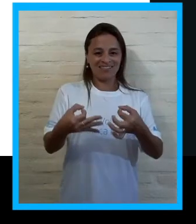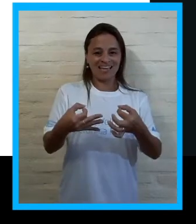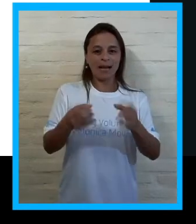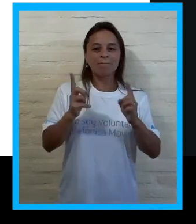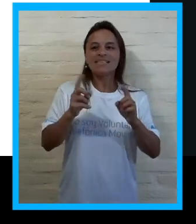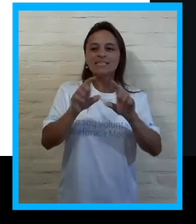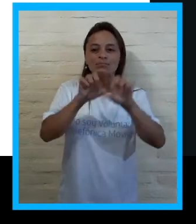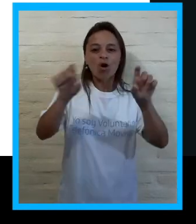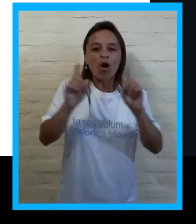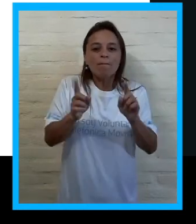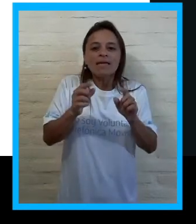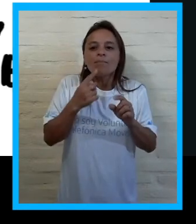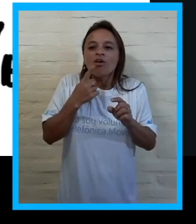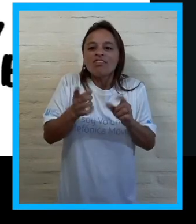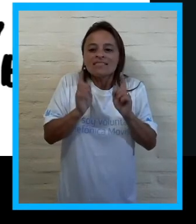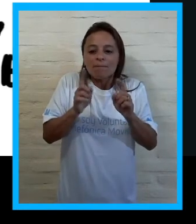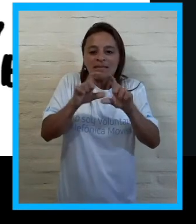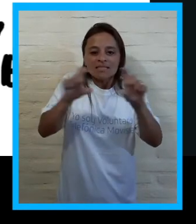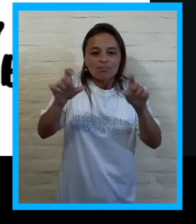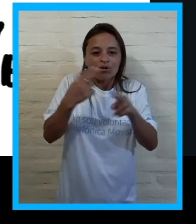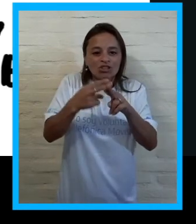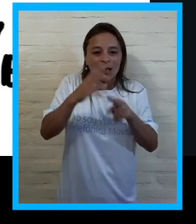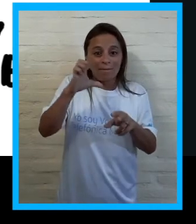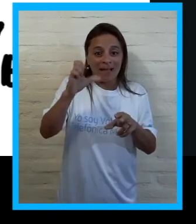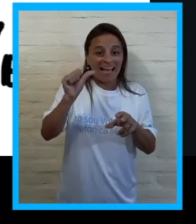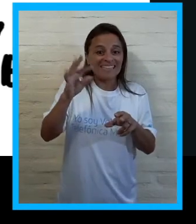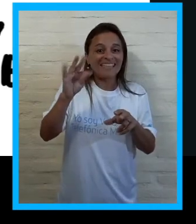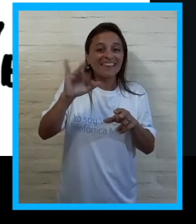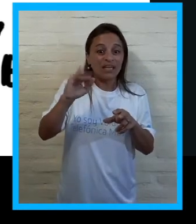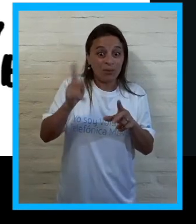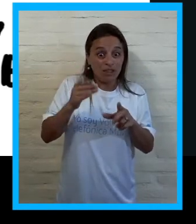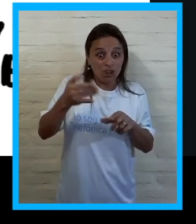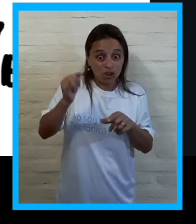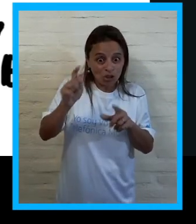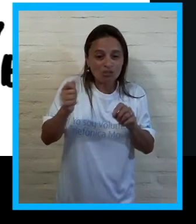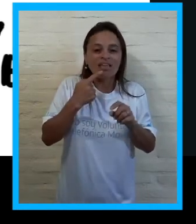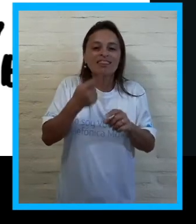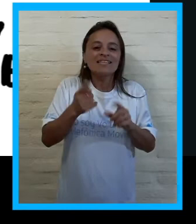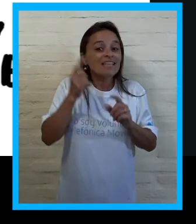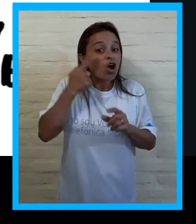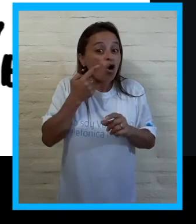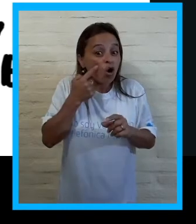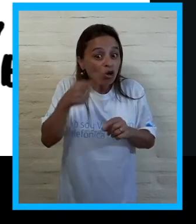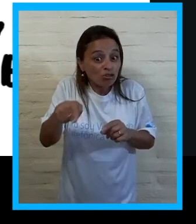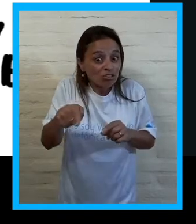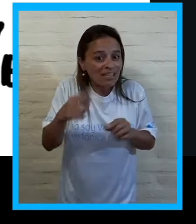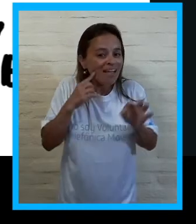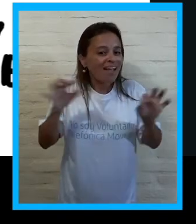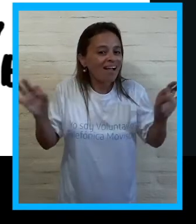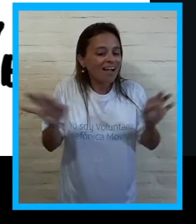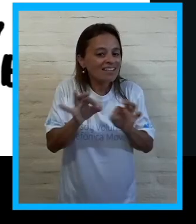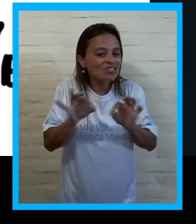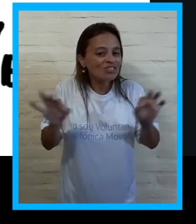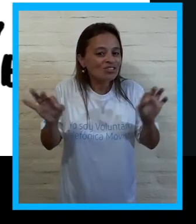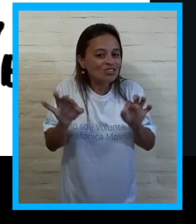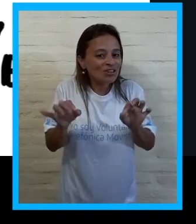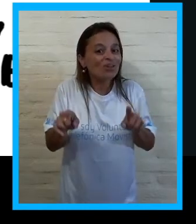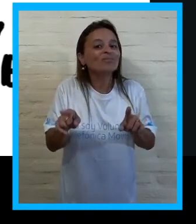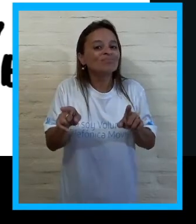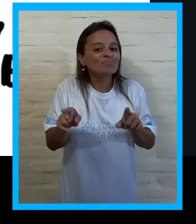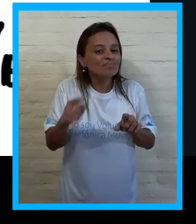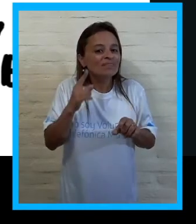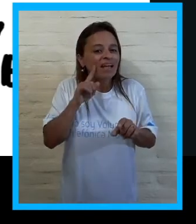estribillo. Veamos nuestra canción. ¿Y? ¿La conoces? Es un clásico. Cabeza, hombros, rodillas,